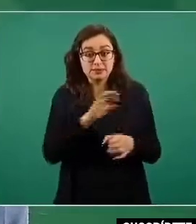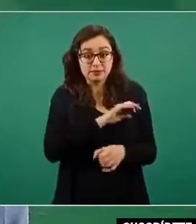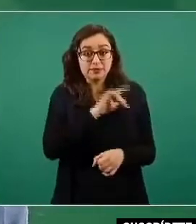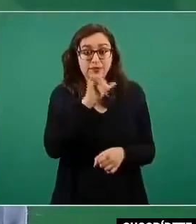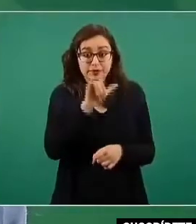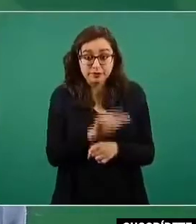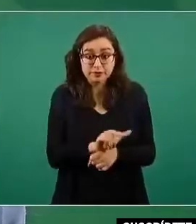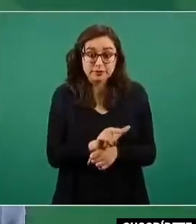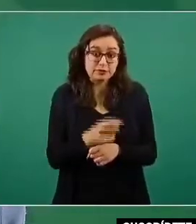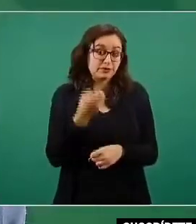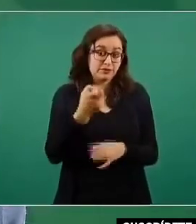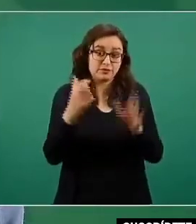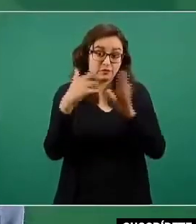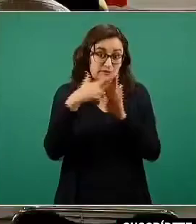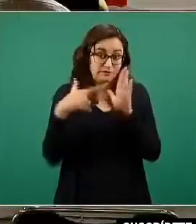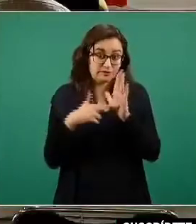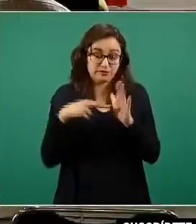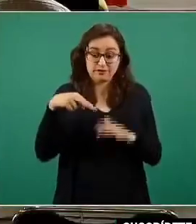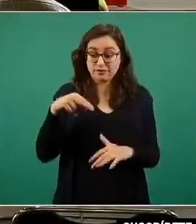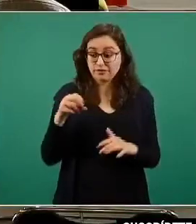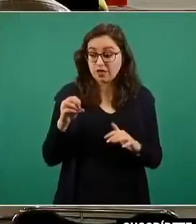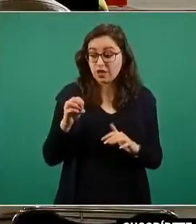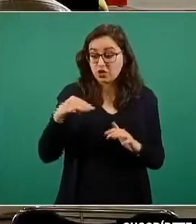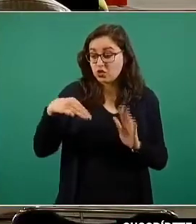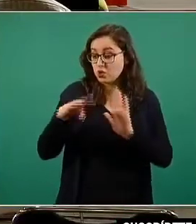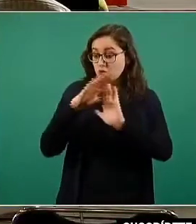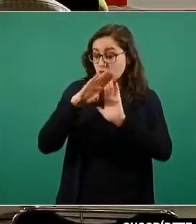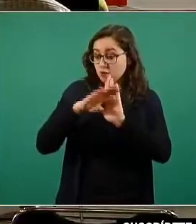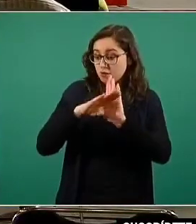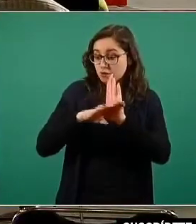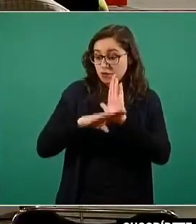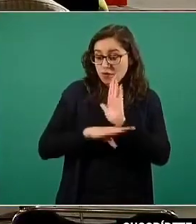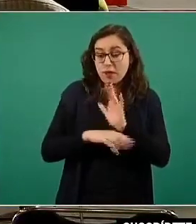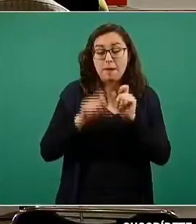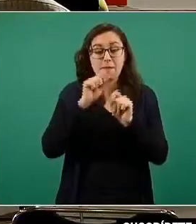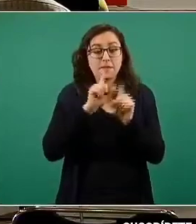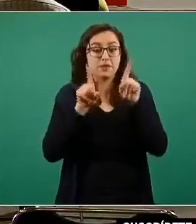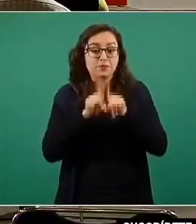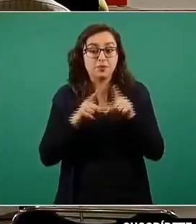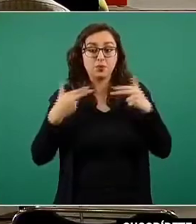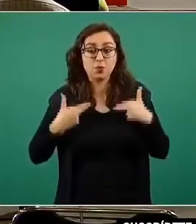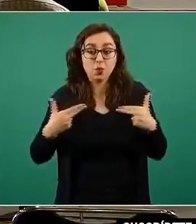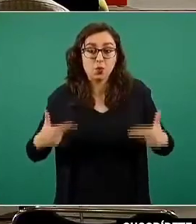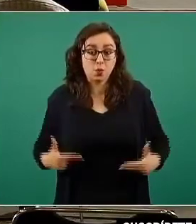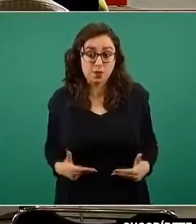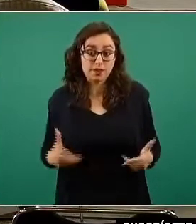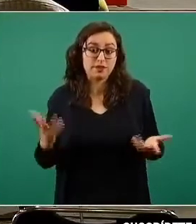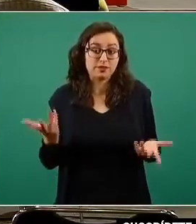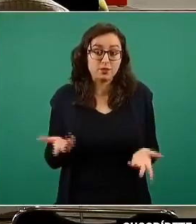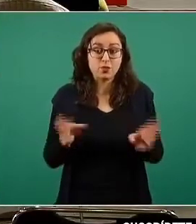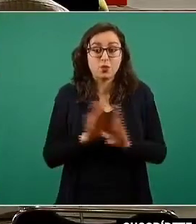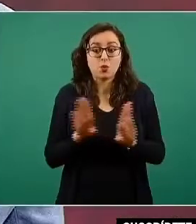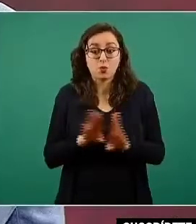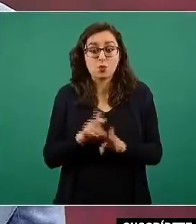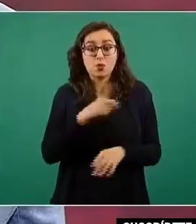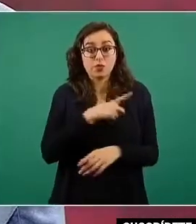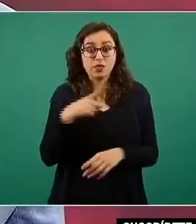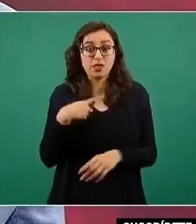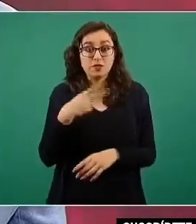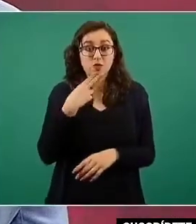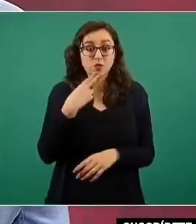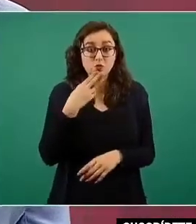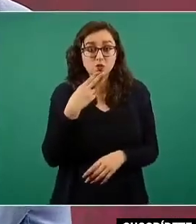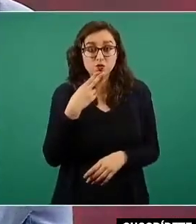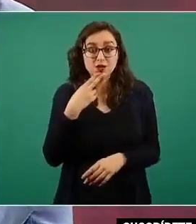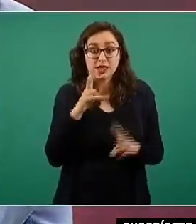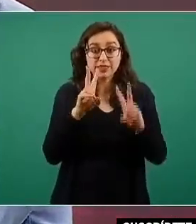luego en normas de seguridad industrial y también para el uso humano en disposiciones sobre salud.